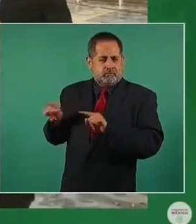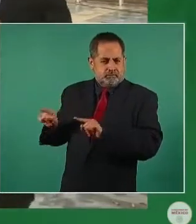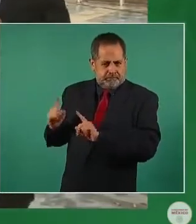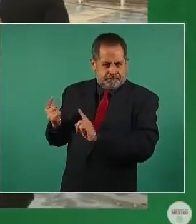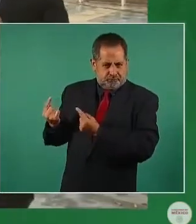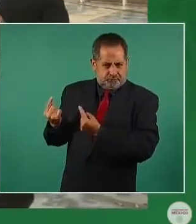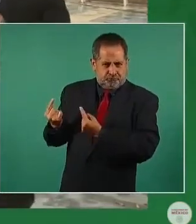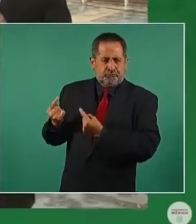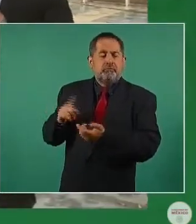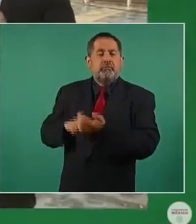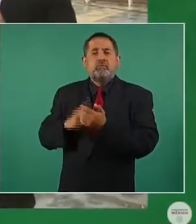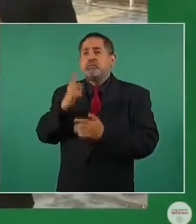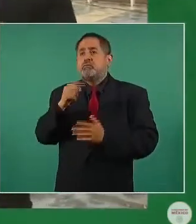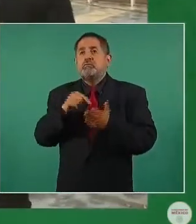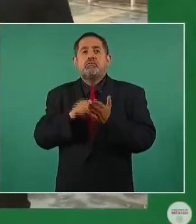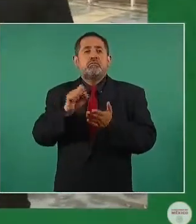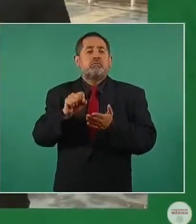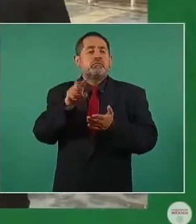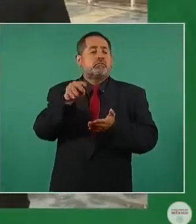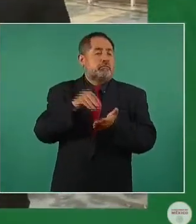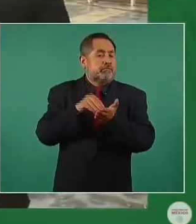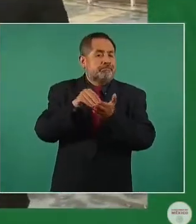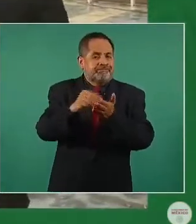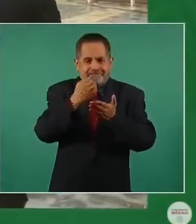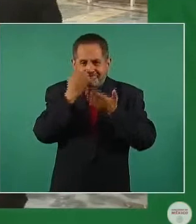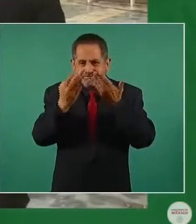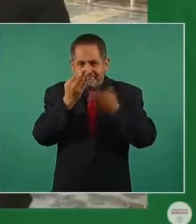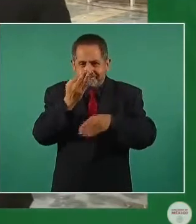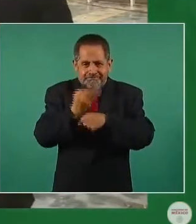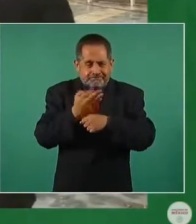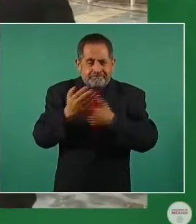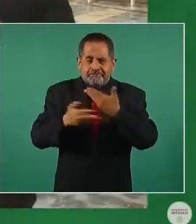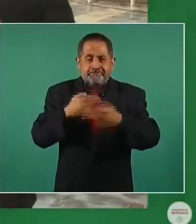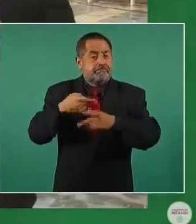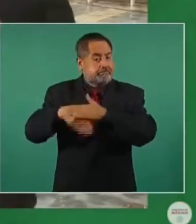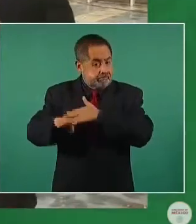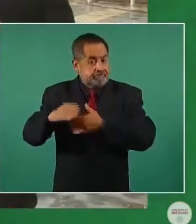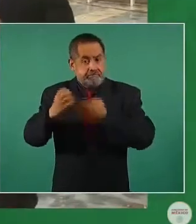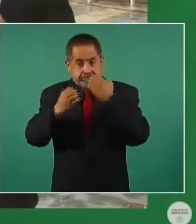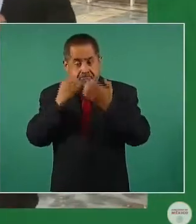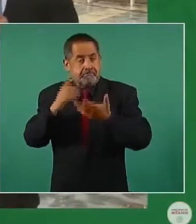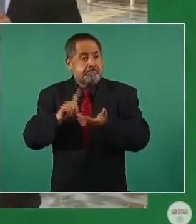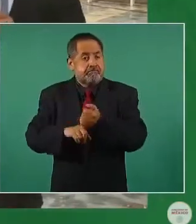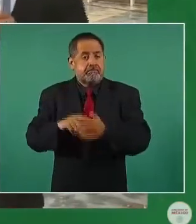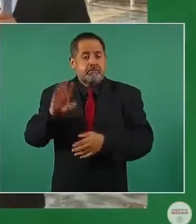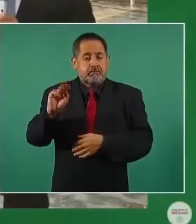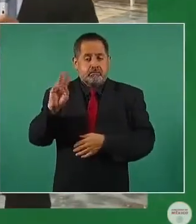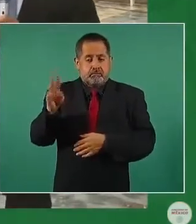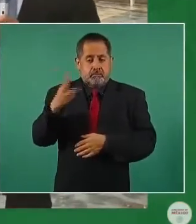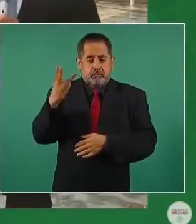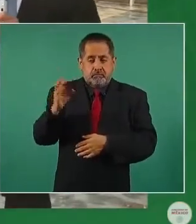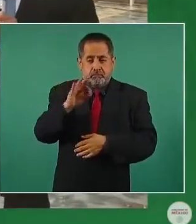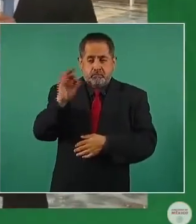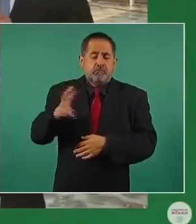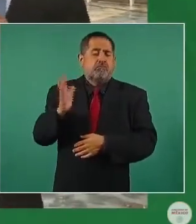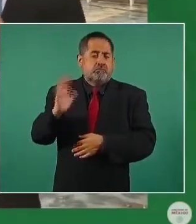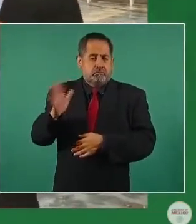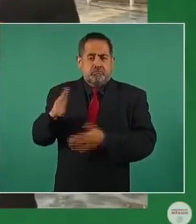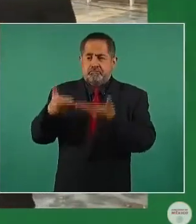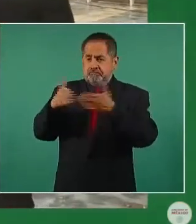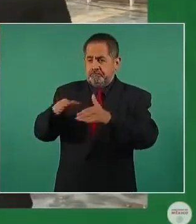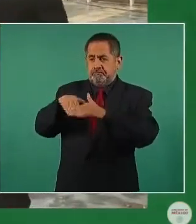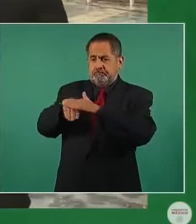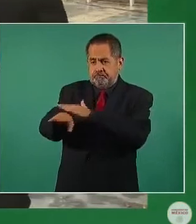1.69 millones de estudiantes que regresan al aula, 93% de ellos en forma presencial o